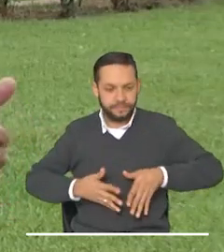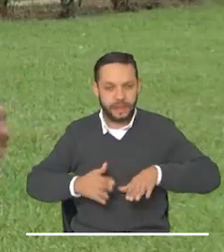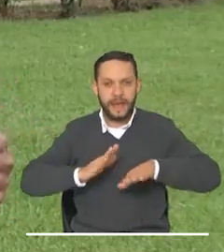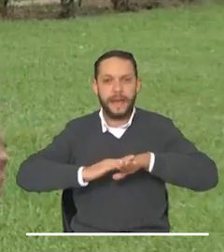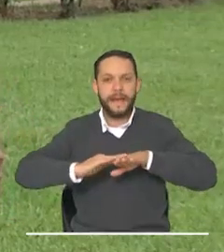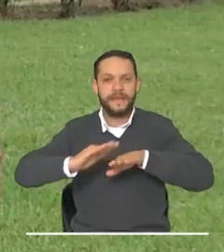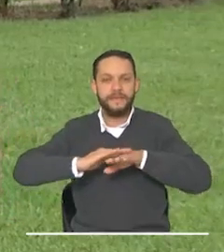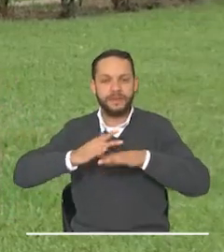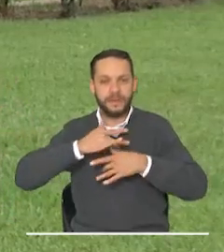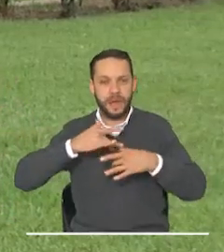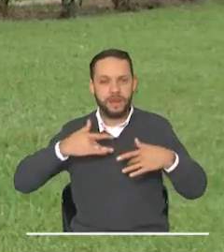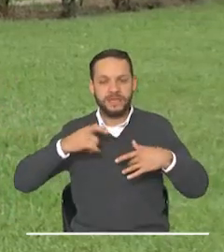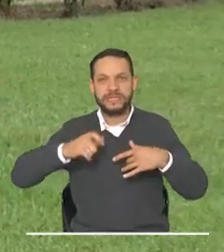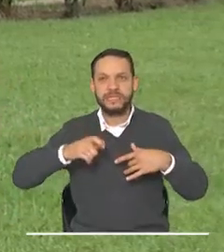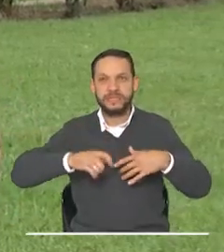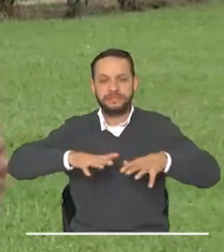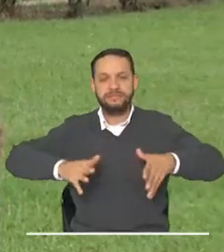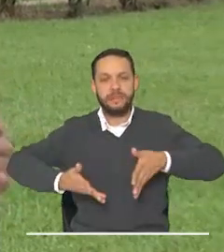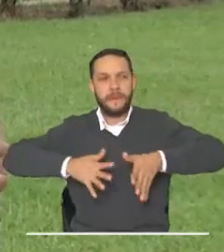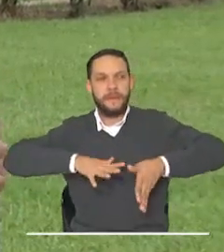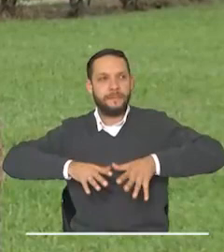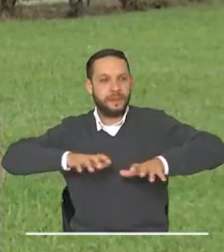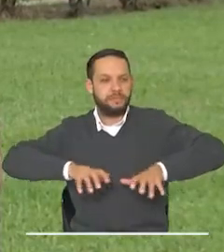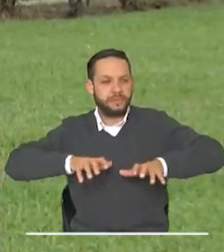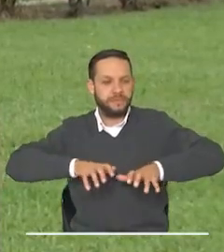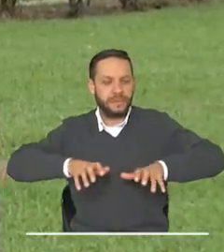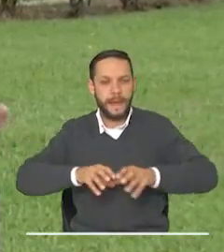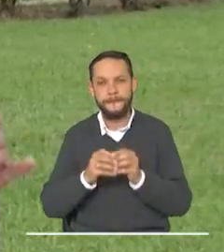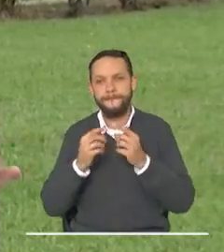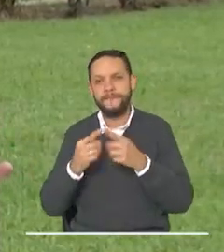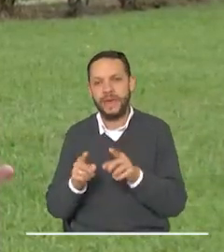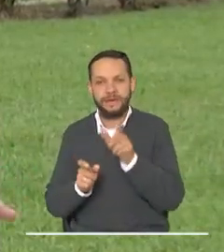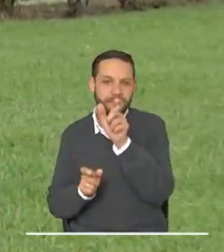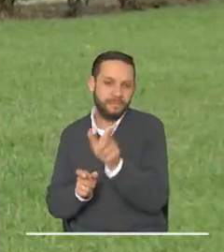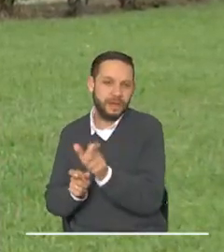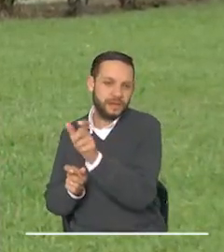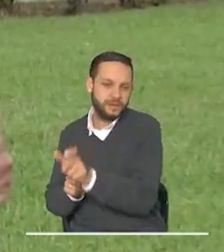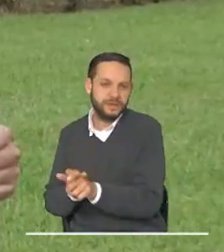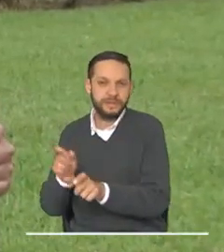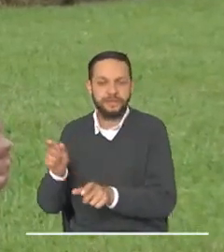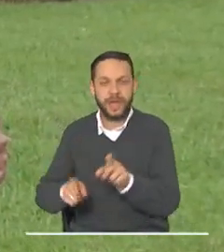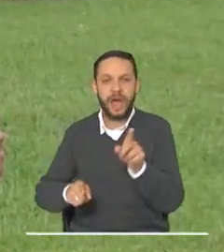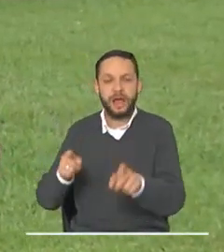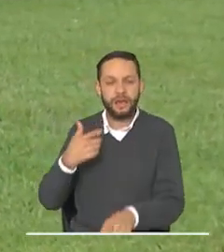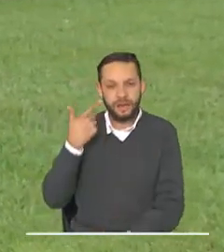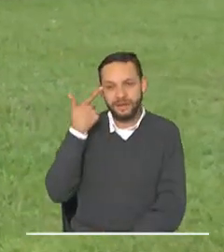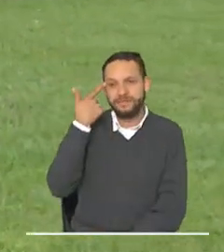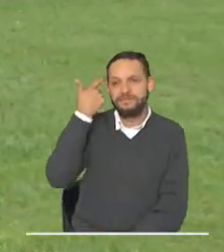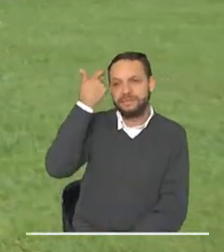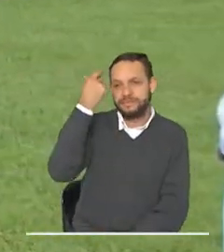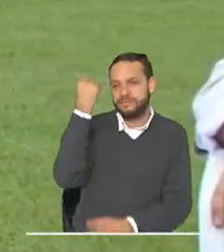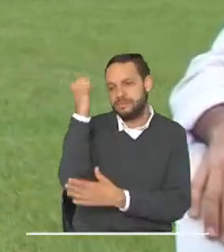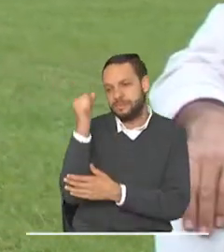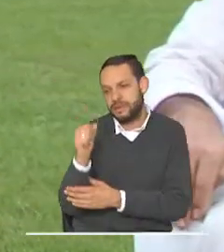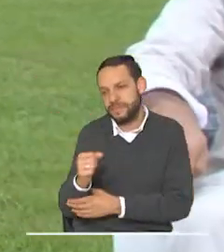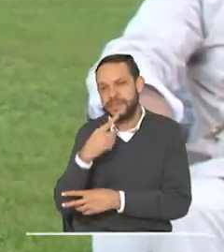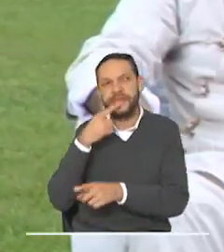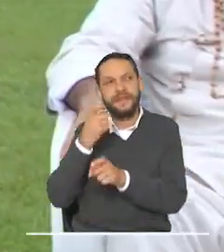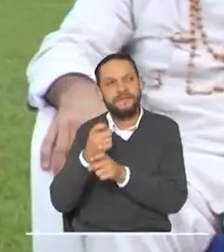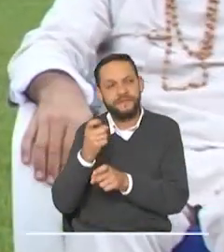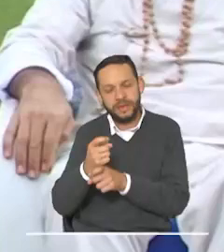ha invitado a la funcionalidad pero la funcionalidad ha hecho que muchas personas terminen suicidándose siendo muy funcionales